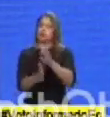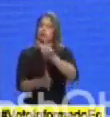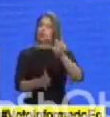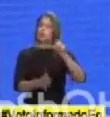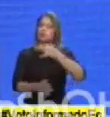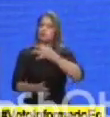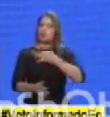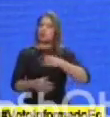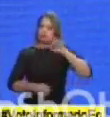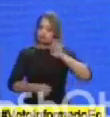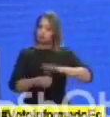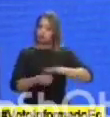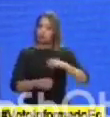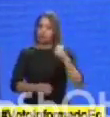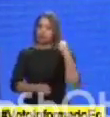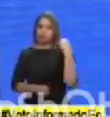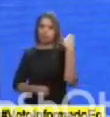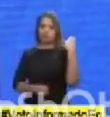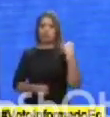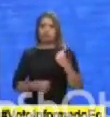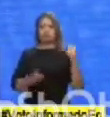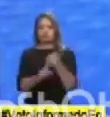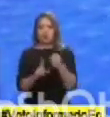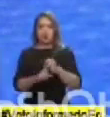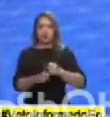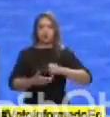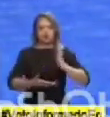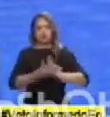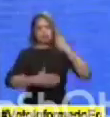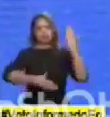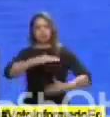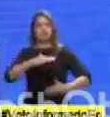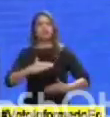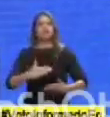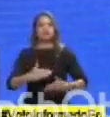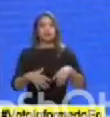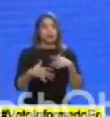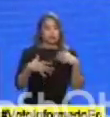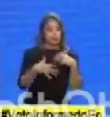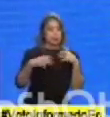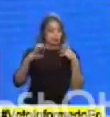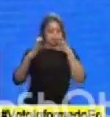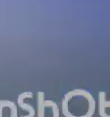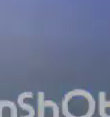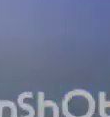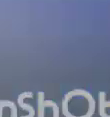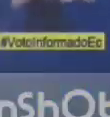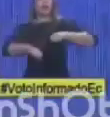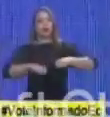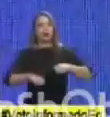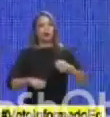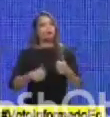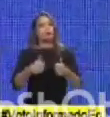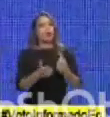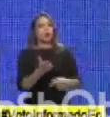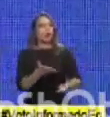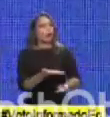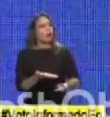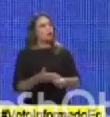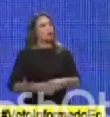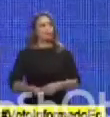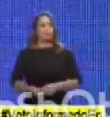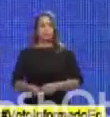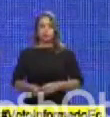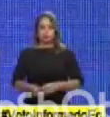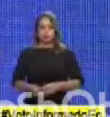dura para erradicar la delincuencia y la violencia del Ecuador vota para pasar del miedo a la esperanza es